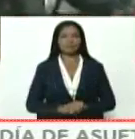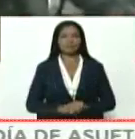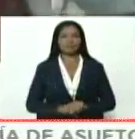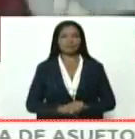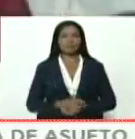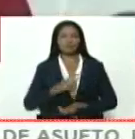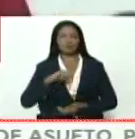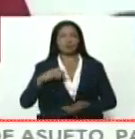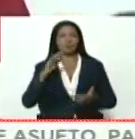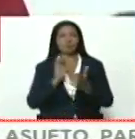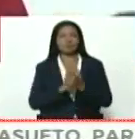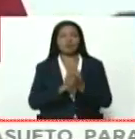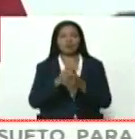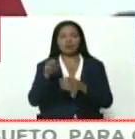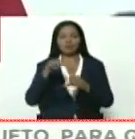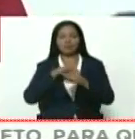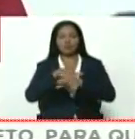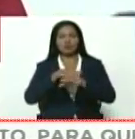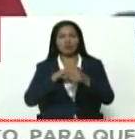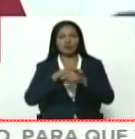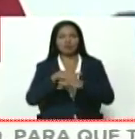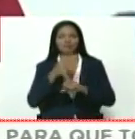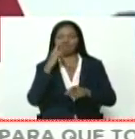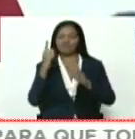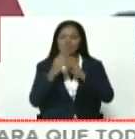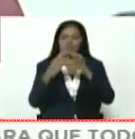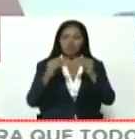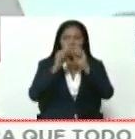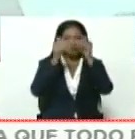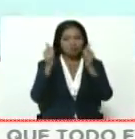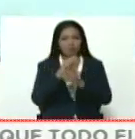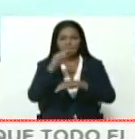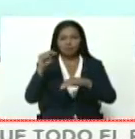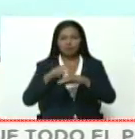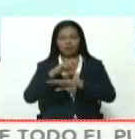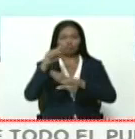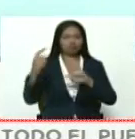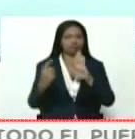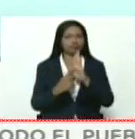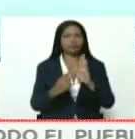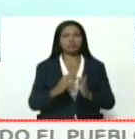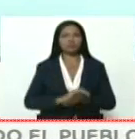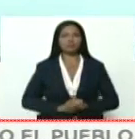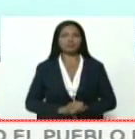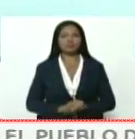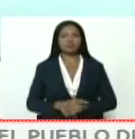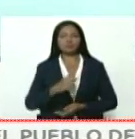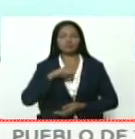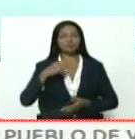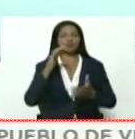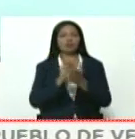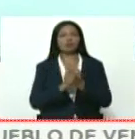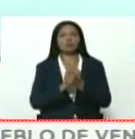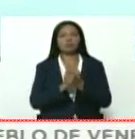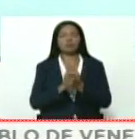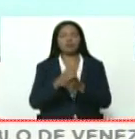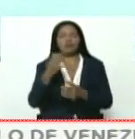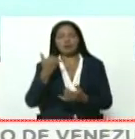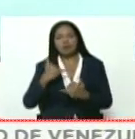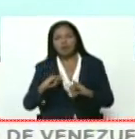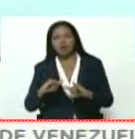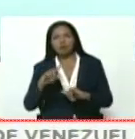Nuestro compañero Héctor Rodríguez, al frente del Sistema Nacional. Nuestro compañero Nicolás